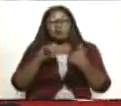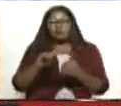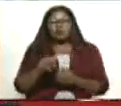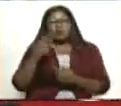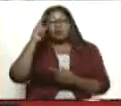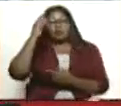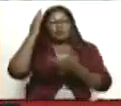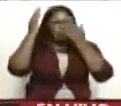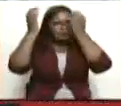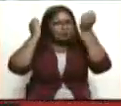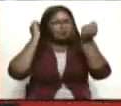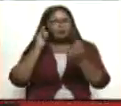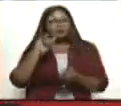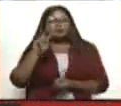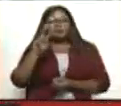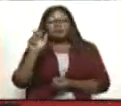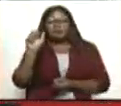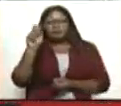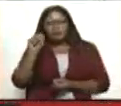señor Iván Gil,